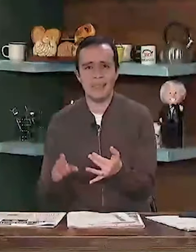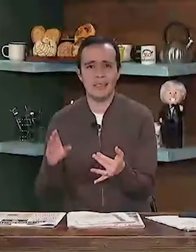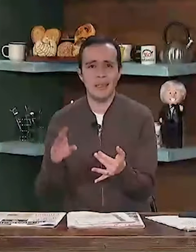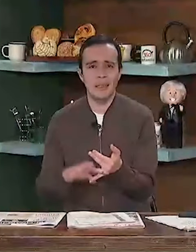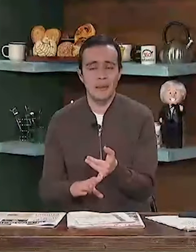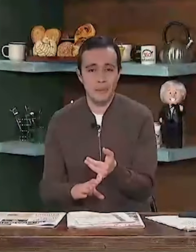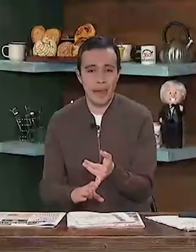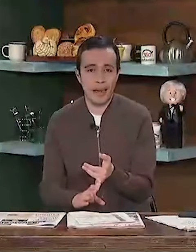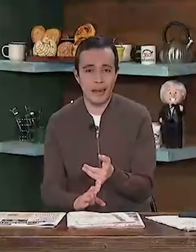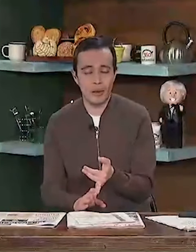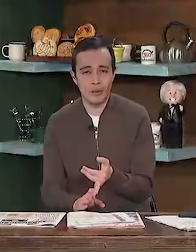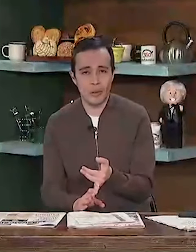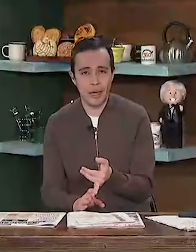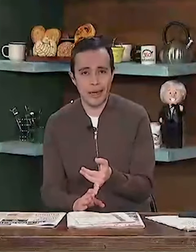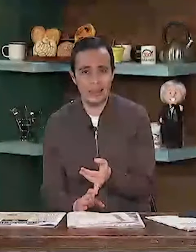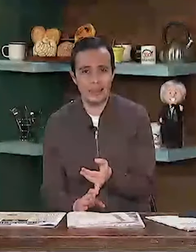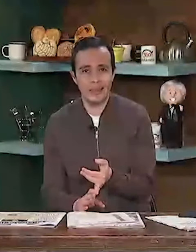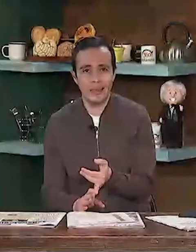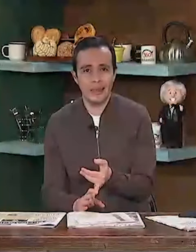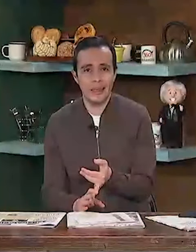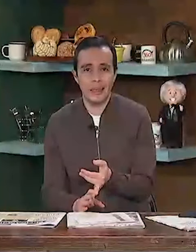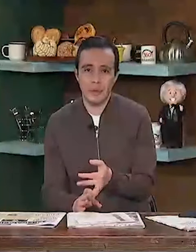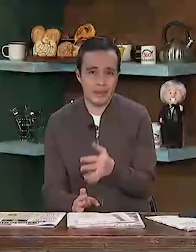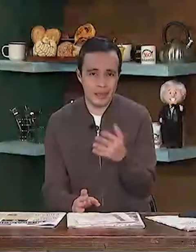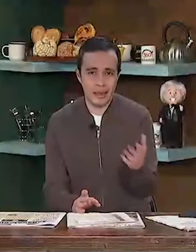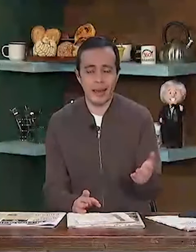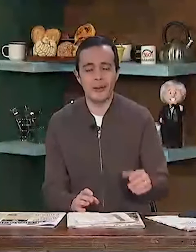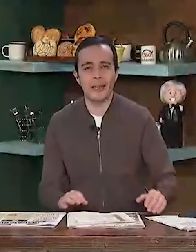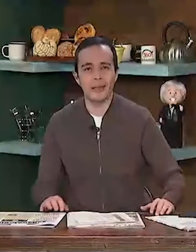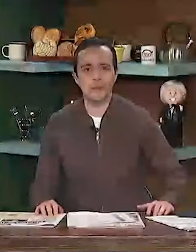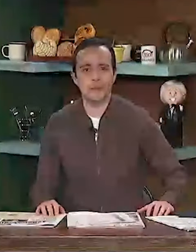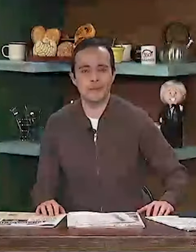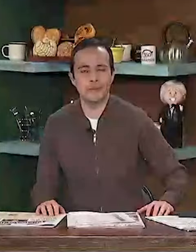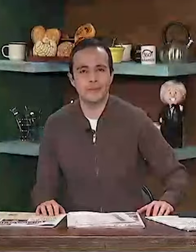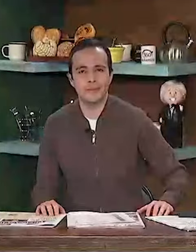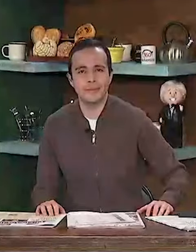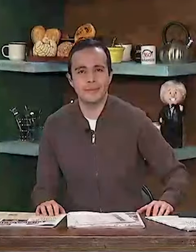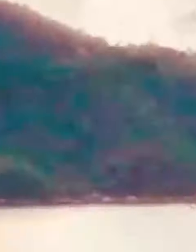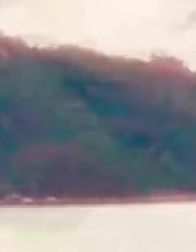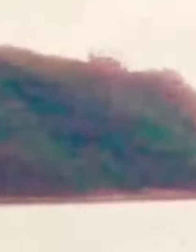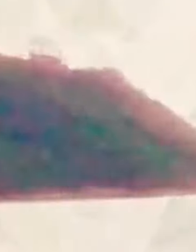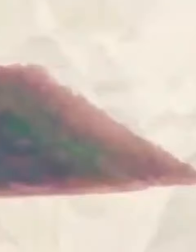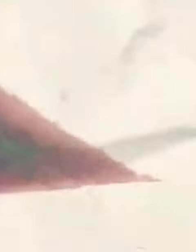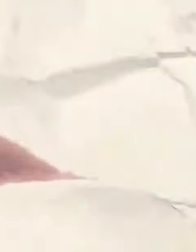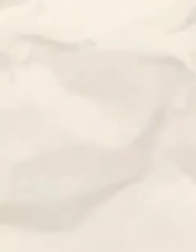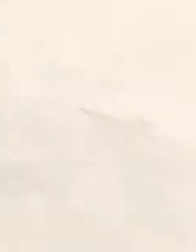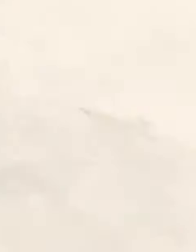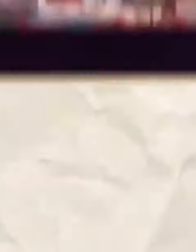sus casas, para reconstruirlas y también se entregaron créditos.